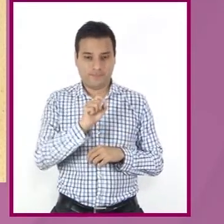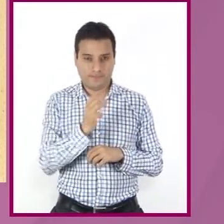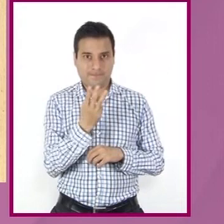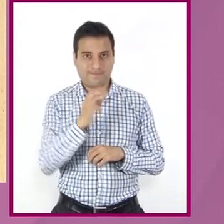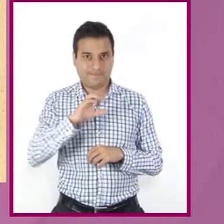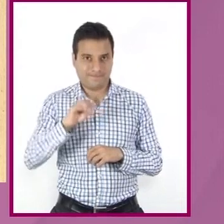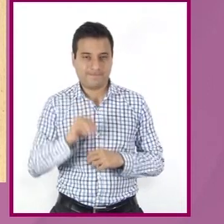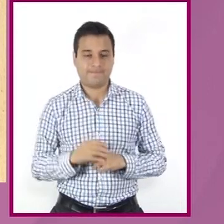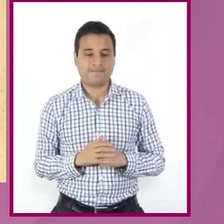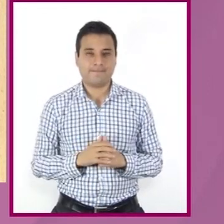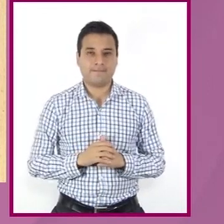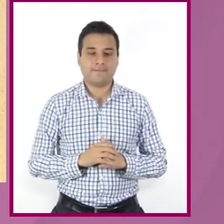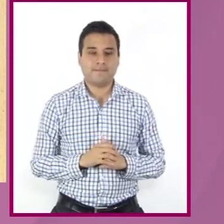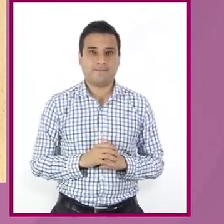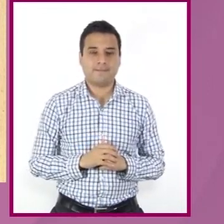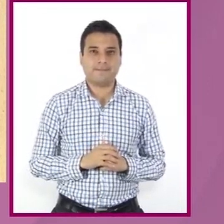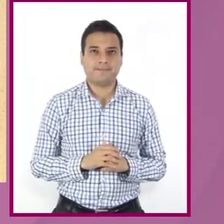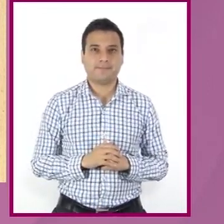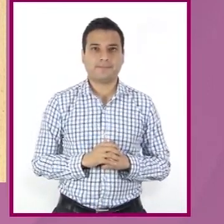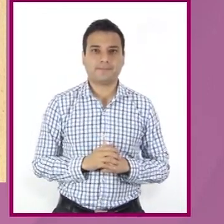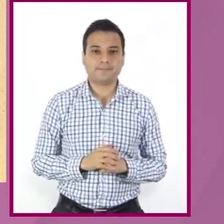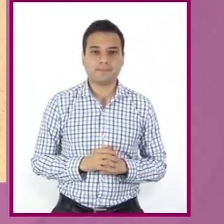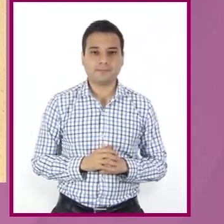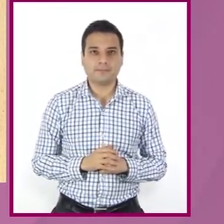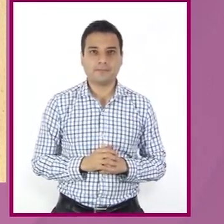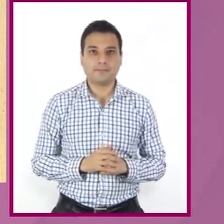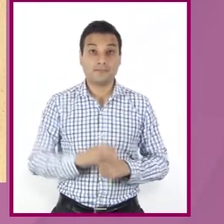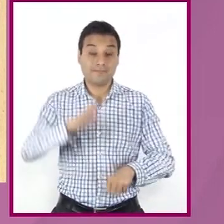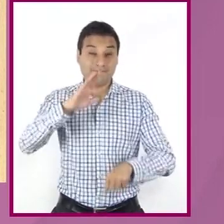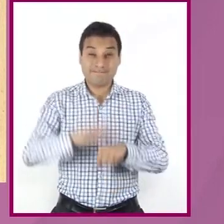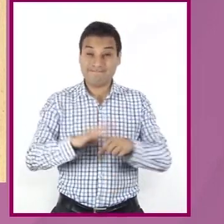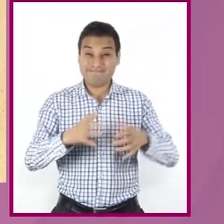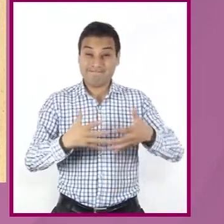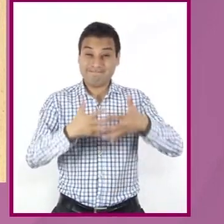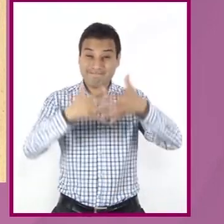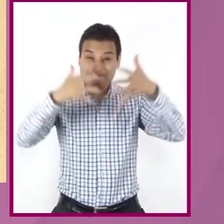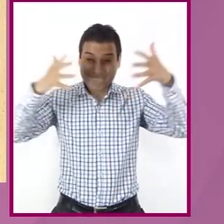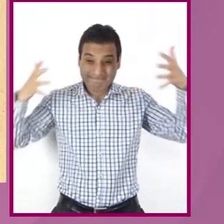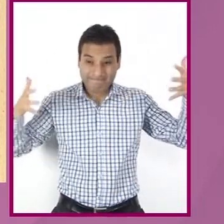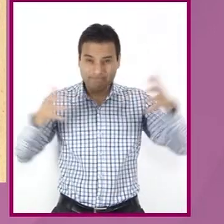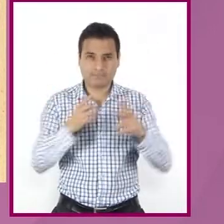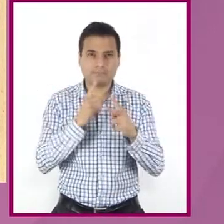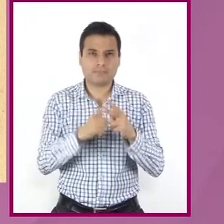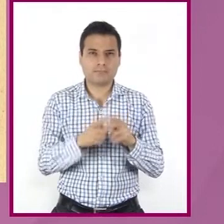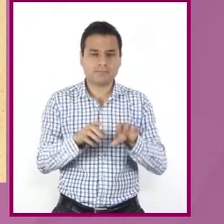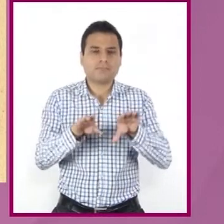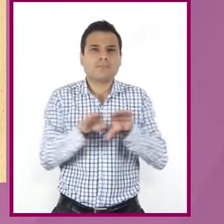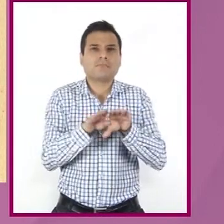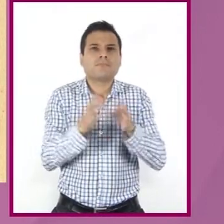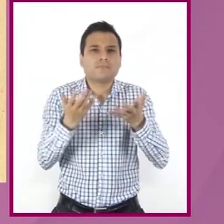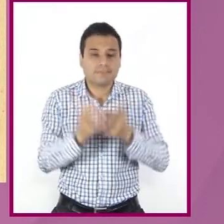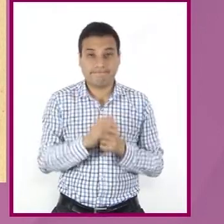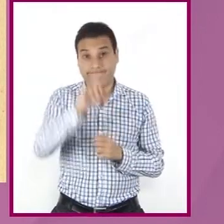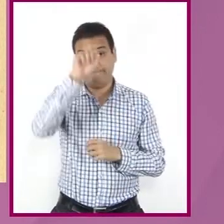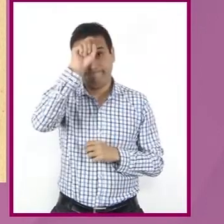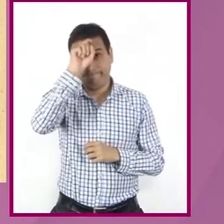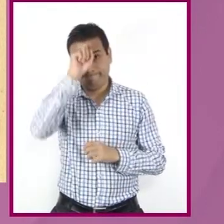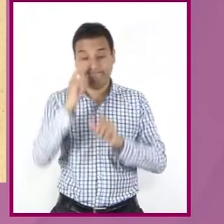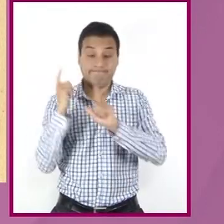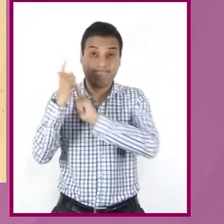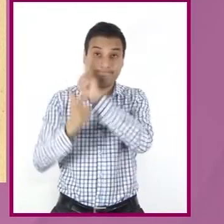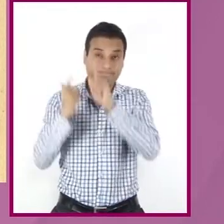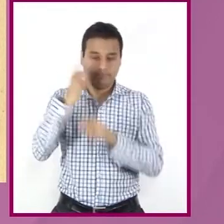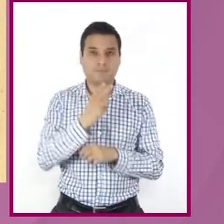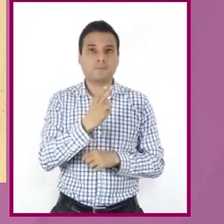33.3 centímetros. Para medir longitudes mucho más grandes en la antigua Grecia y en Egipto, utilizaban